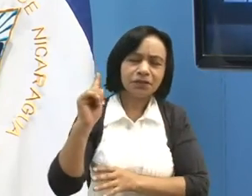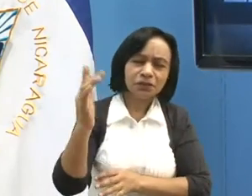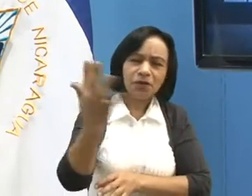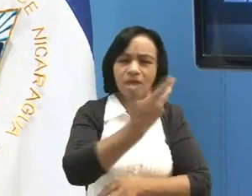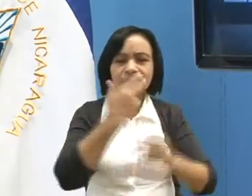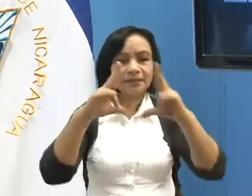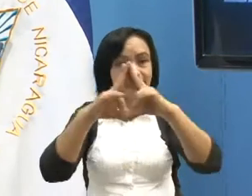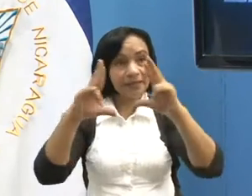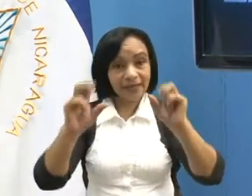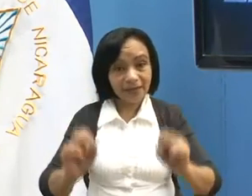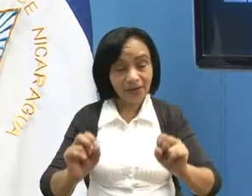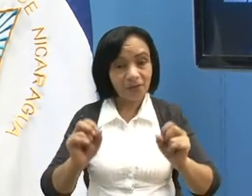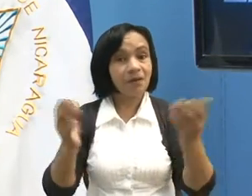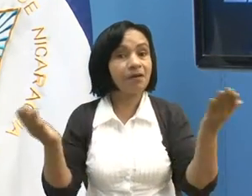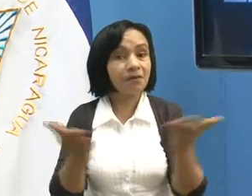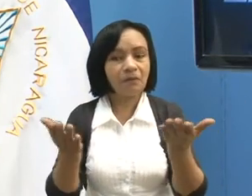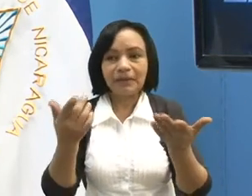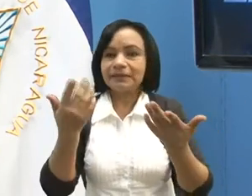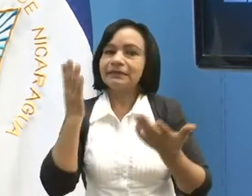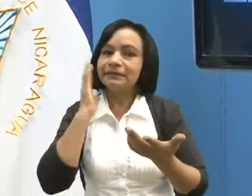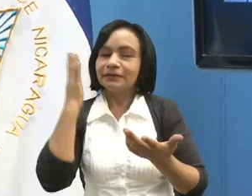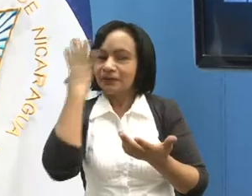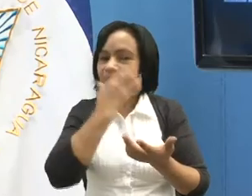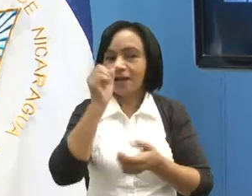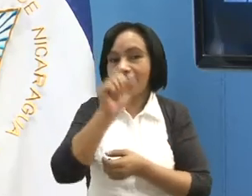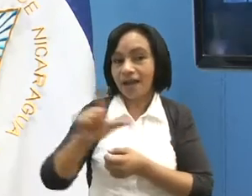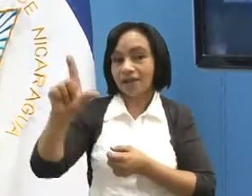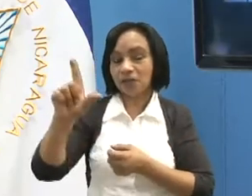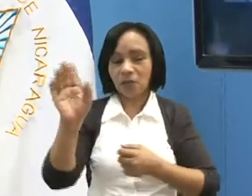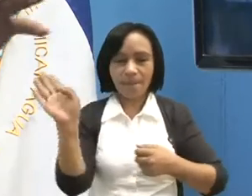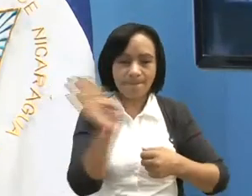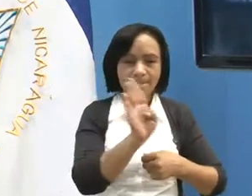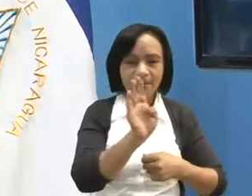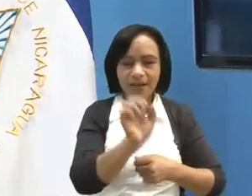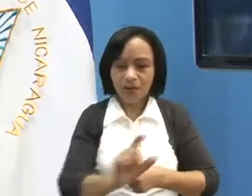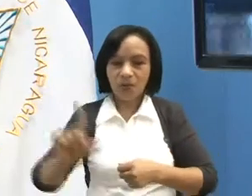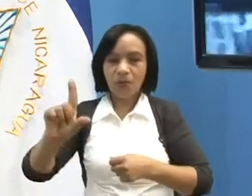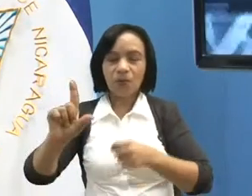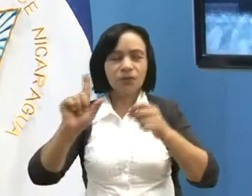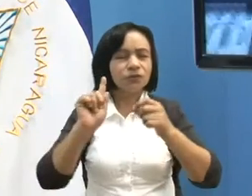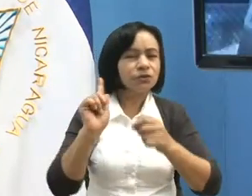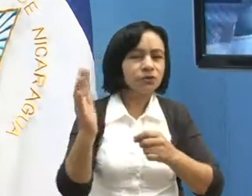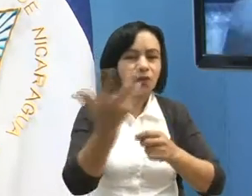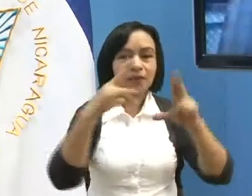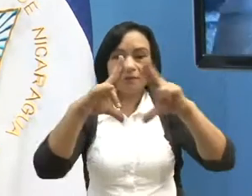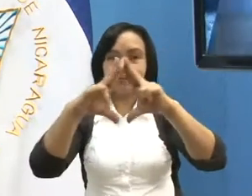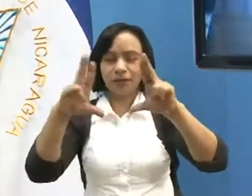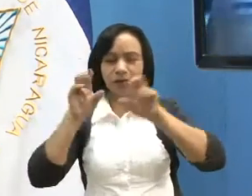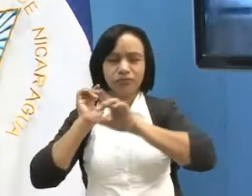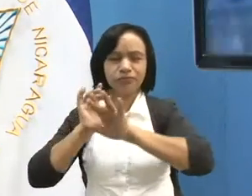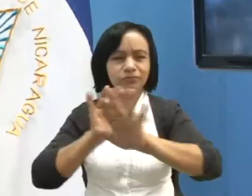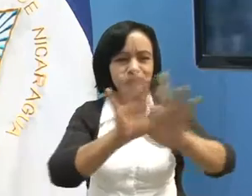territorio nacional prácticamente viviendo ese color azul, blanco y azul, inundando todo el territorio nicaragüense de cara al